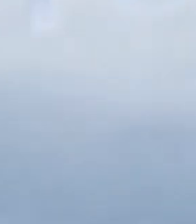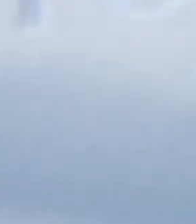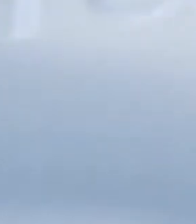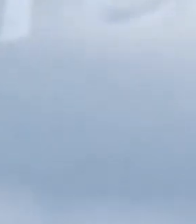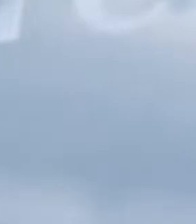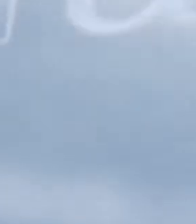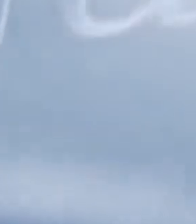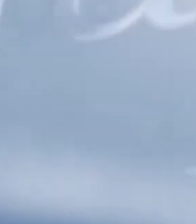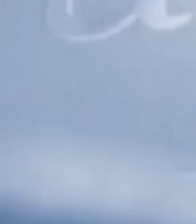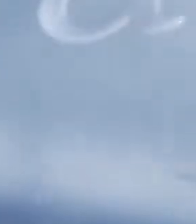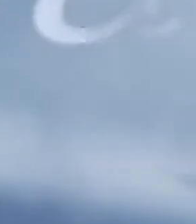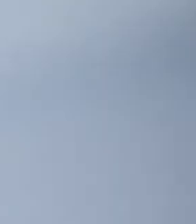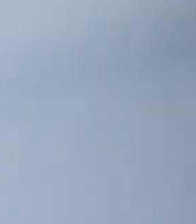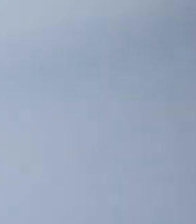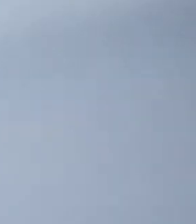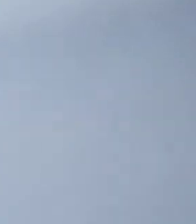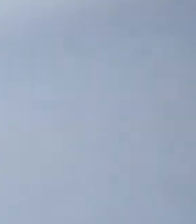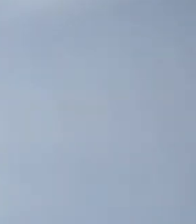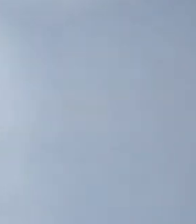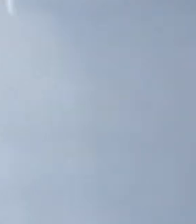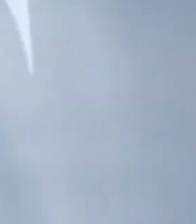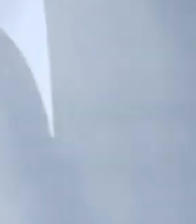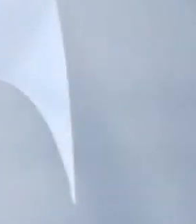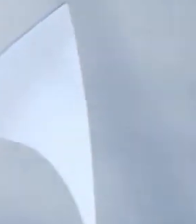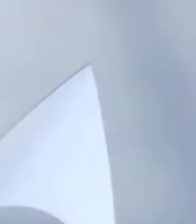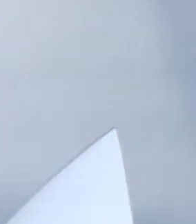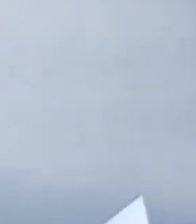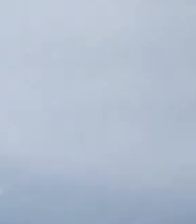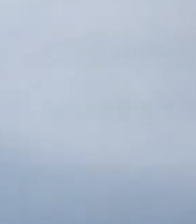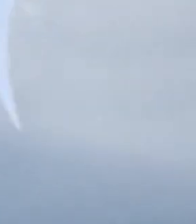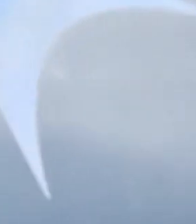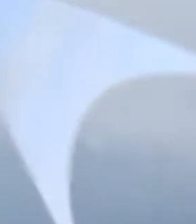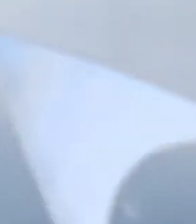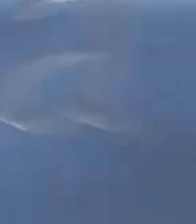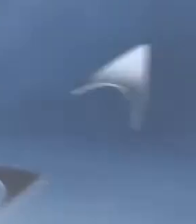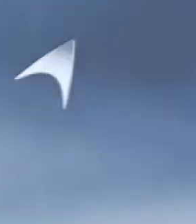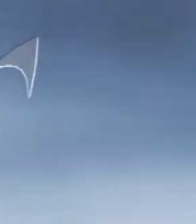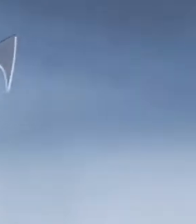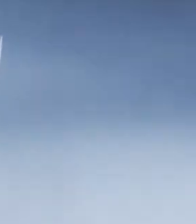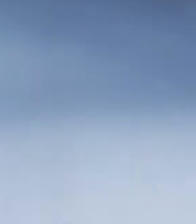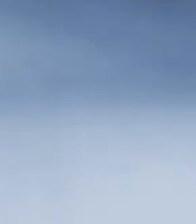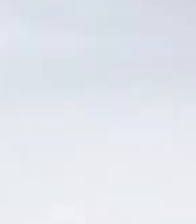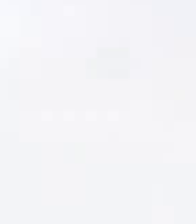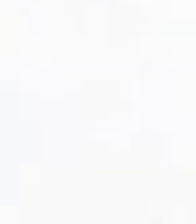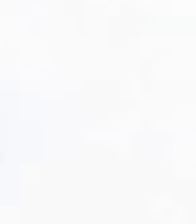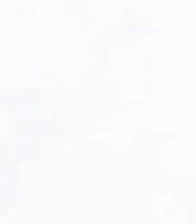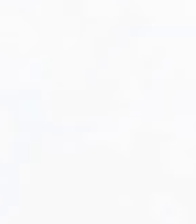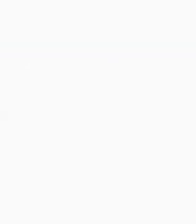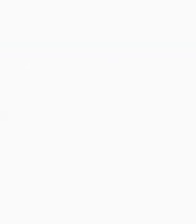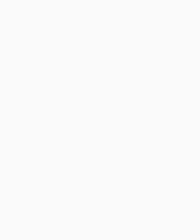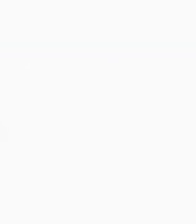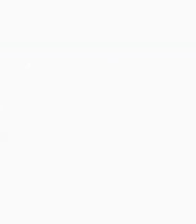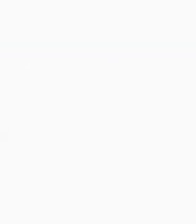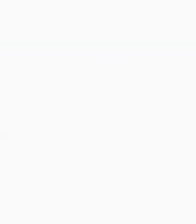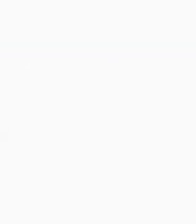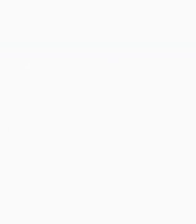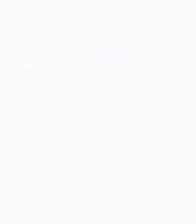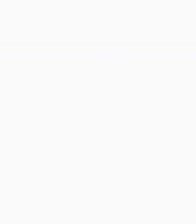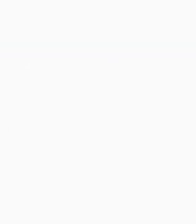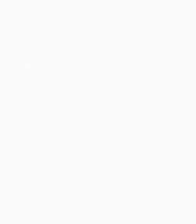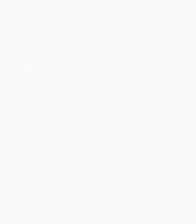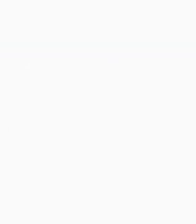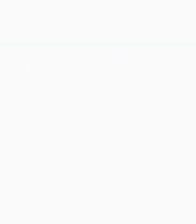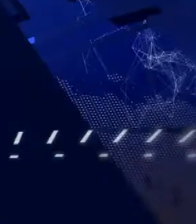En Enlace Televisión, las noticias son presentadas con el patrocinio de Impala Terminals Barranca Bermeja.